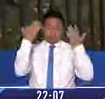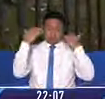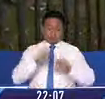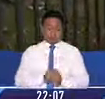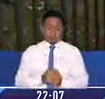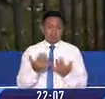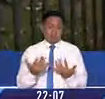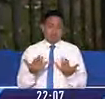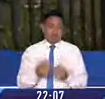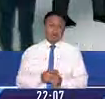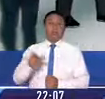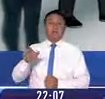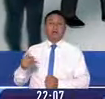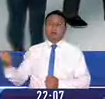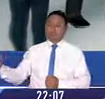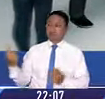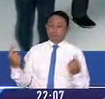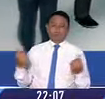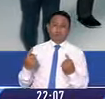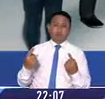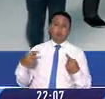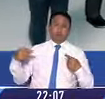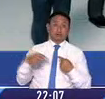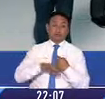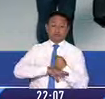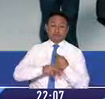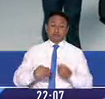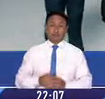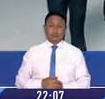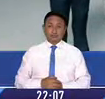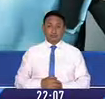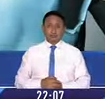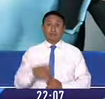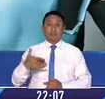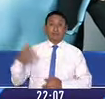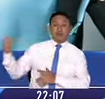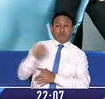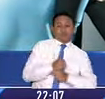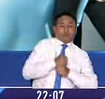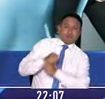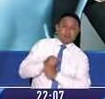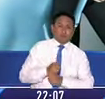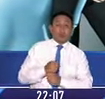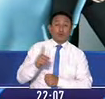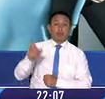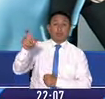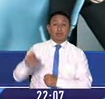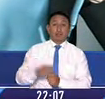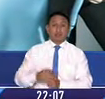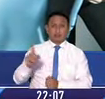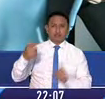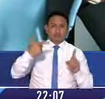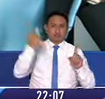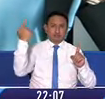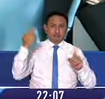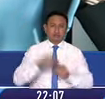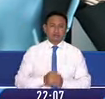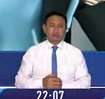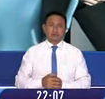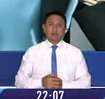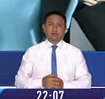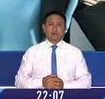esperaban, desconocidos se les acercaron para tratar de robarles. Hubo forcejeo, una de las víctimas recibió un disparo en la